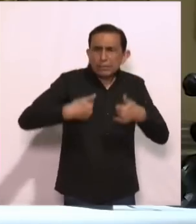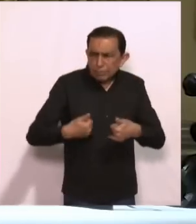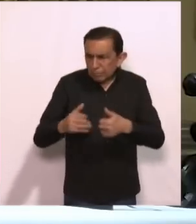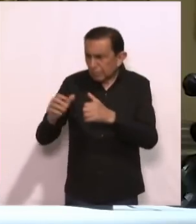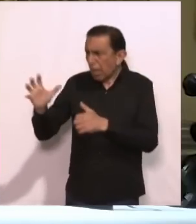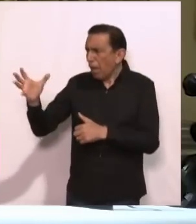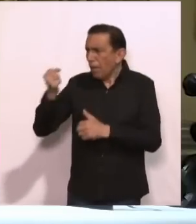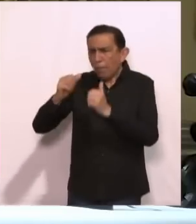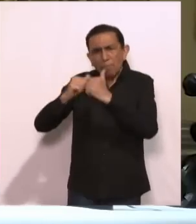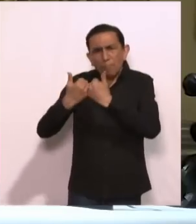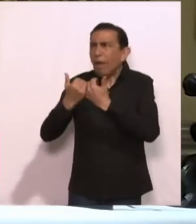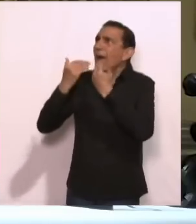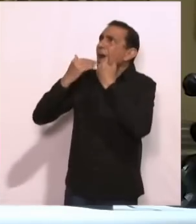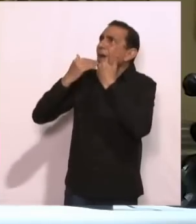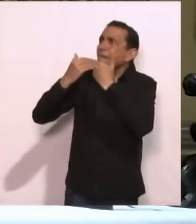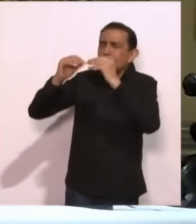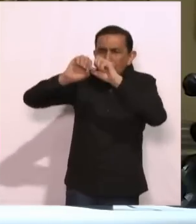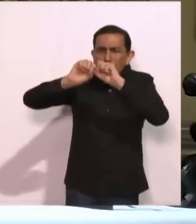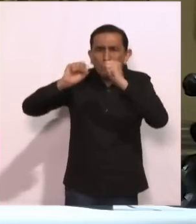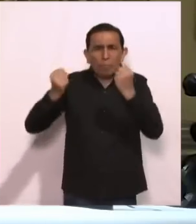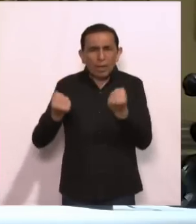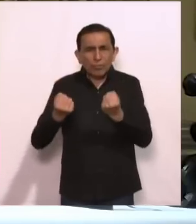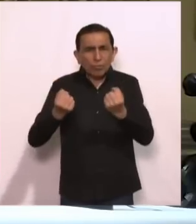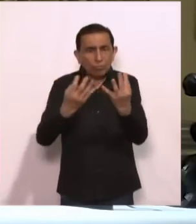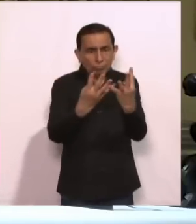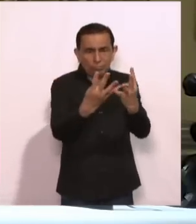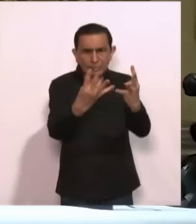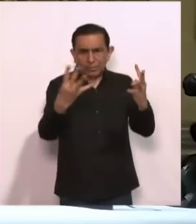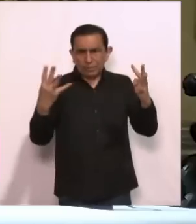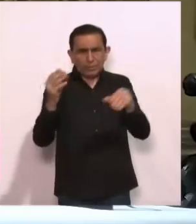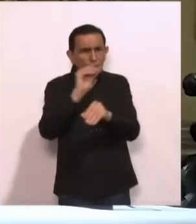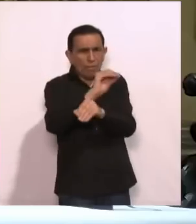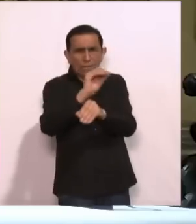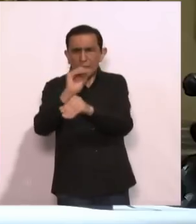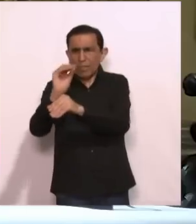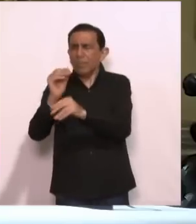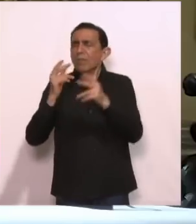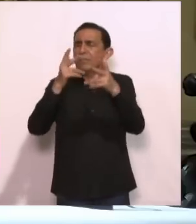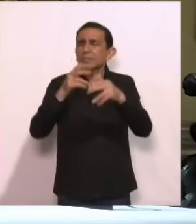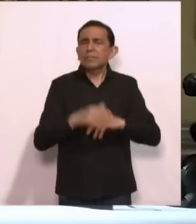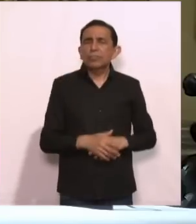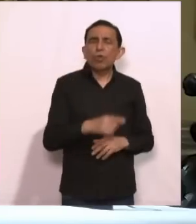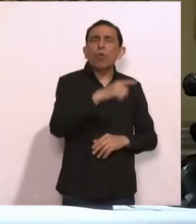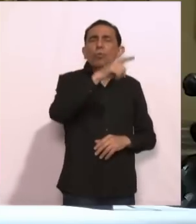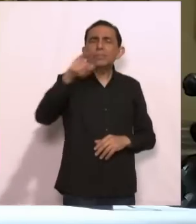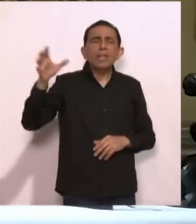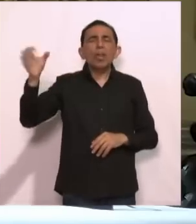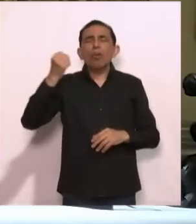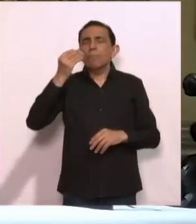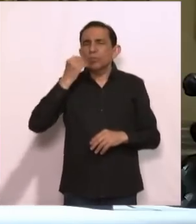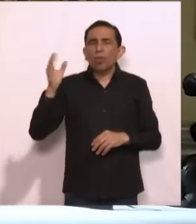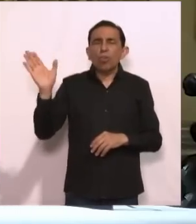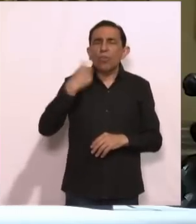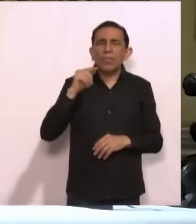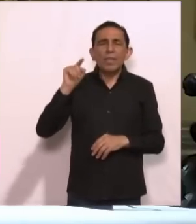pan, dándote gracias, lo partió y lo dio a sus discípulos diciendo: tomen y coman todos de